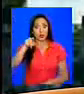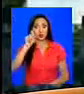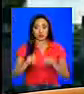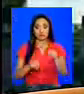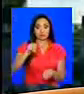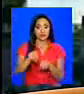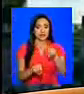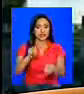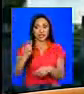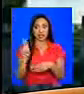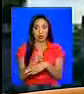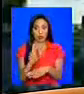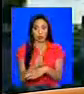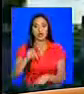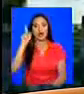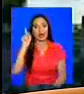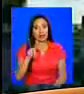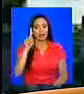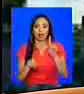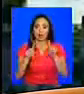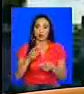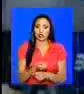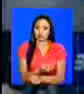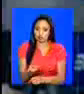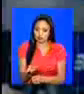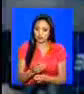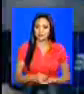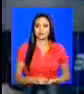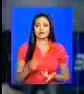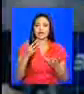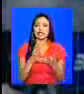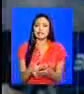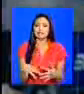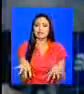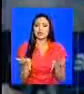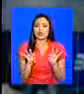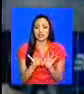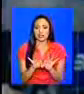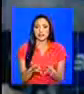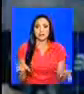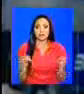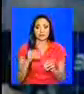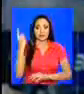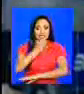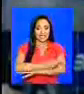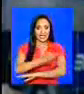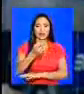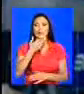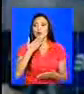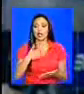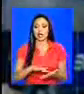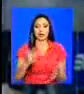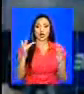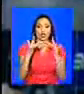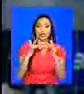como medio de transporte, hay que seguir varias recomendaciones que son importantísimas. Si gran parte de nuestro día pasamos en contacto directo con el